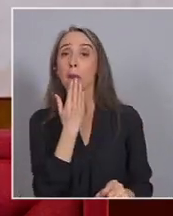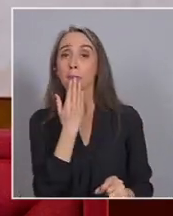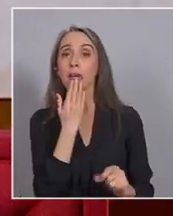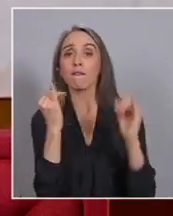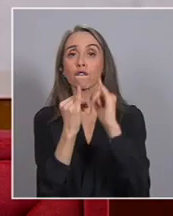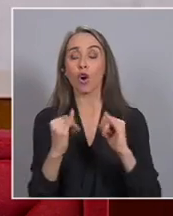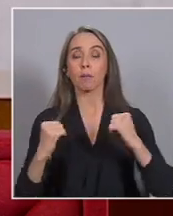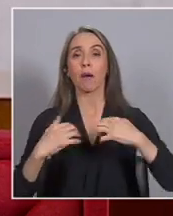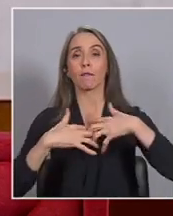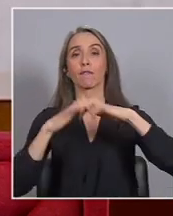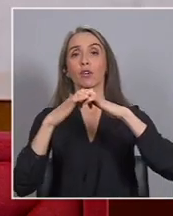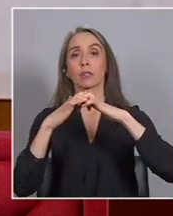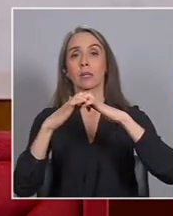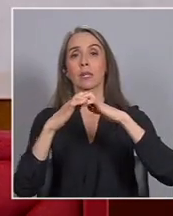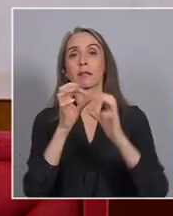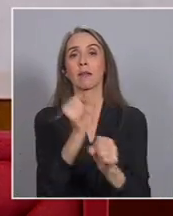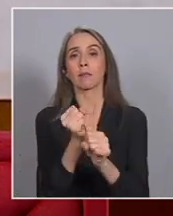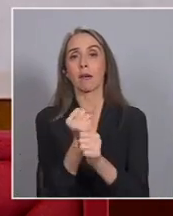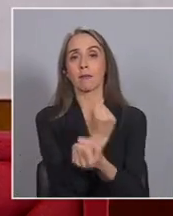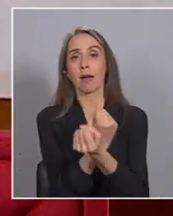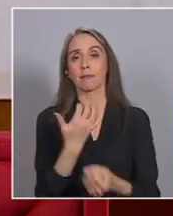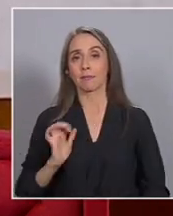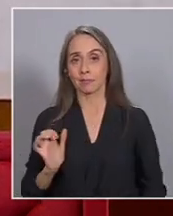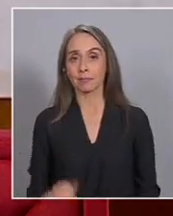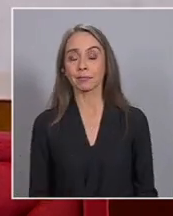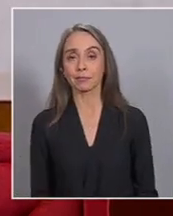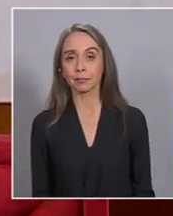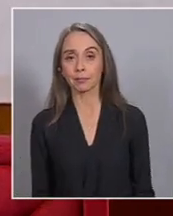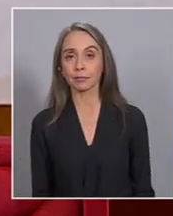forma de fortalecer la función policial.